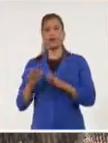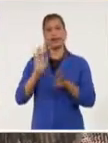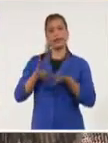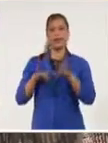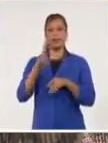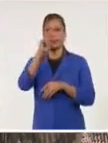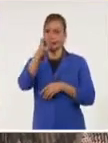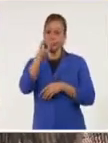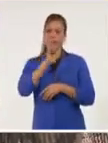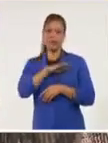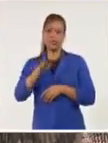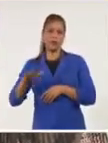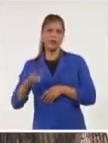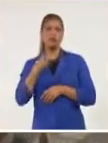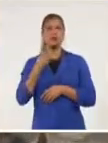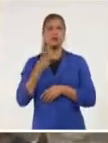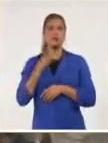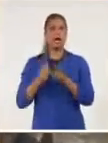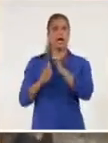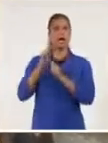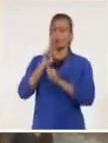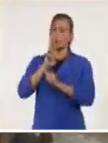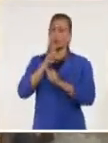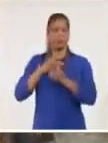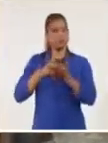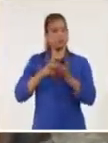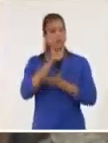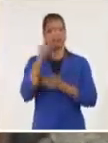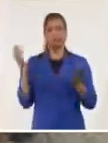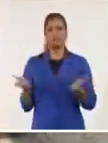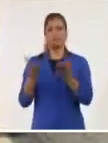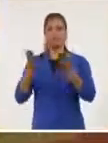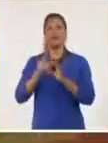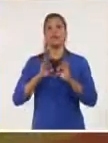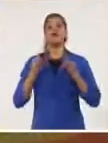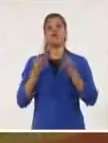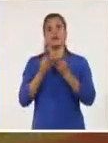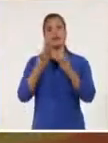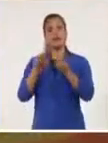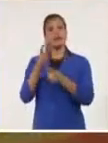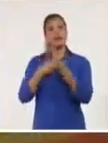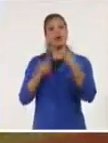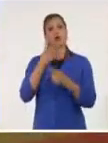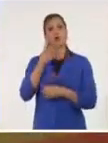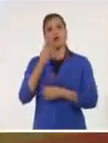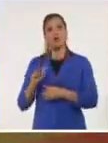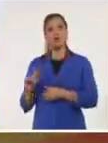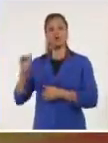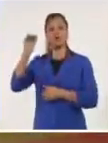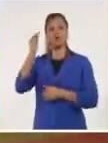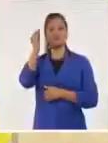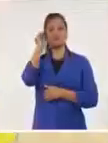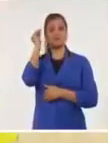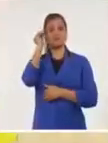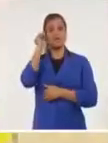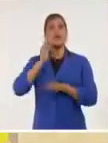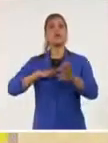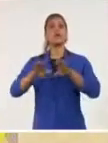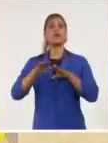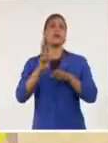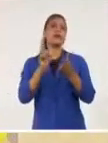así no se fueron quedando atrás para la familia es este un espacio de crecimiento nos prepara a los padres